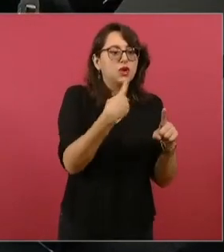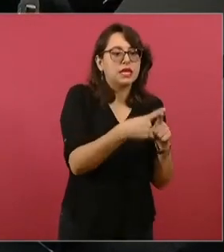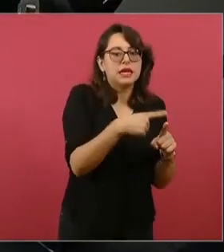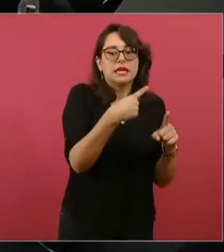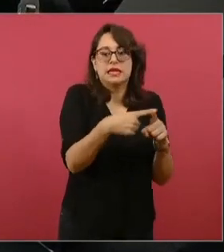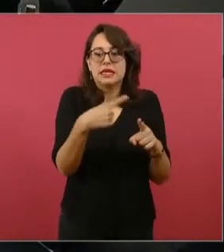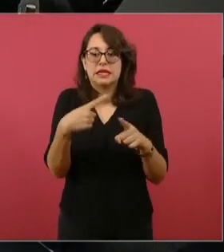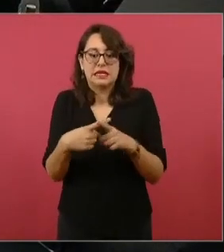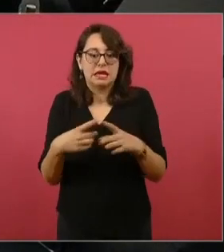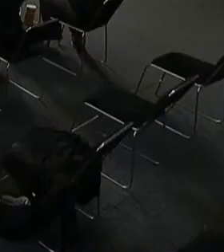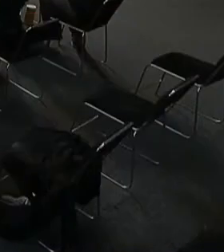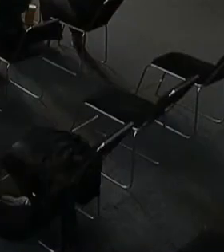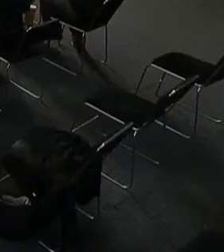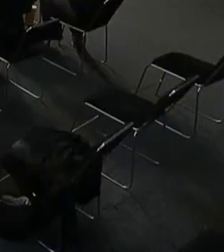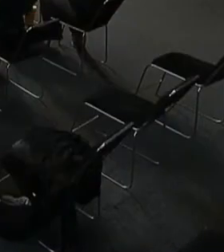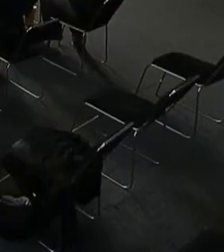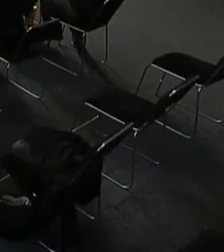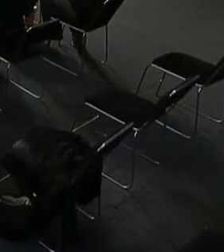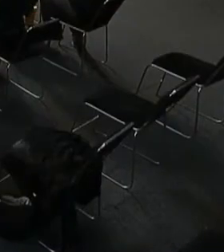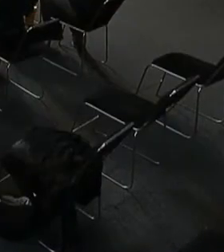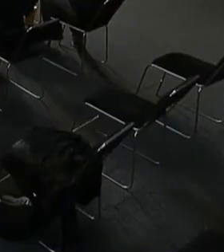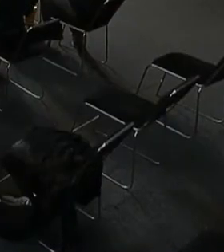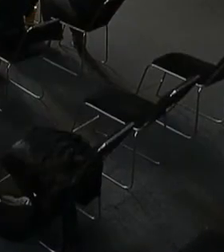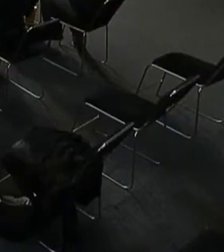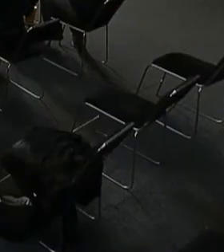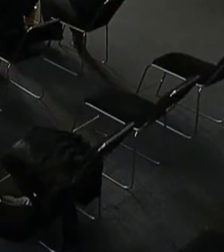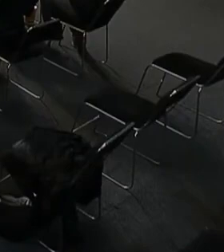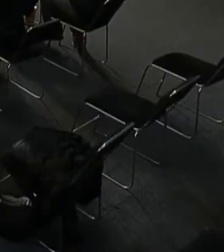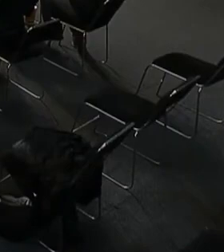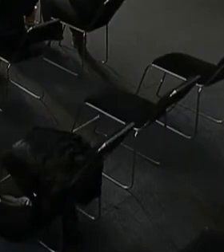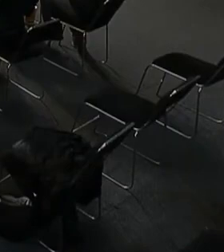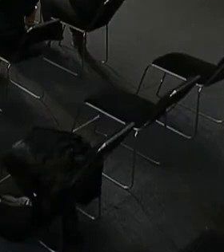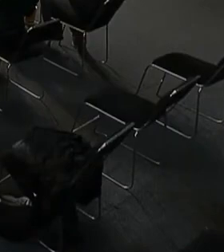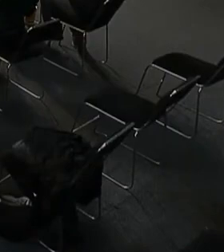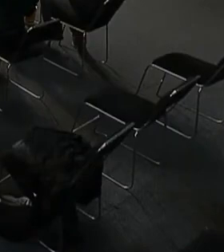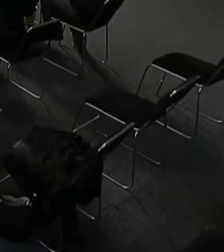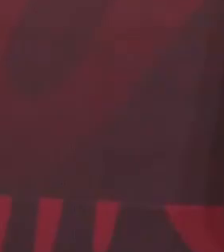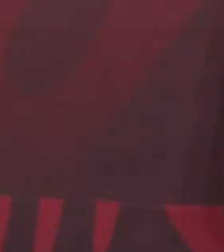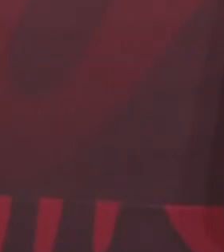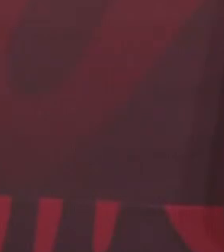la oligarquía corrupta, saqueadora,